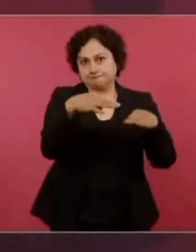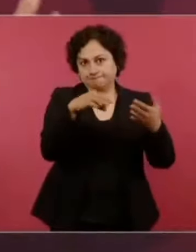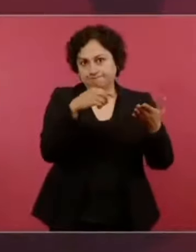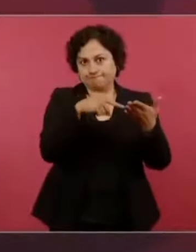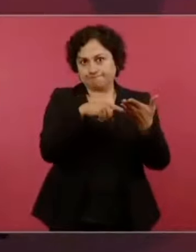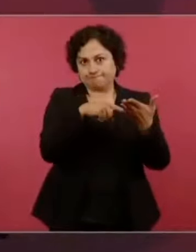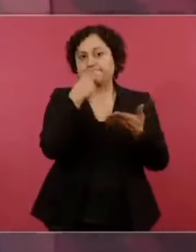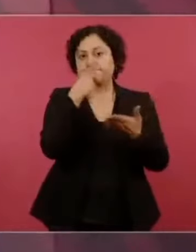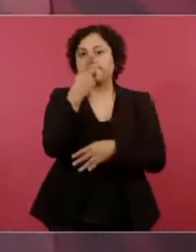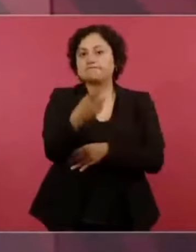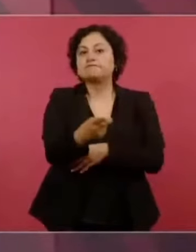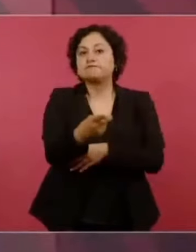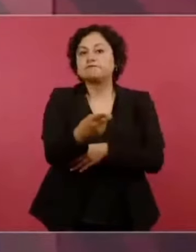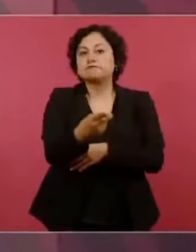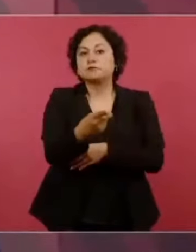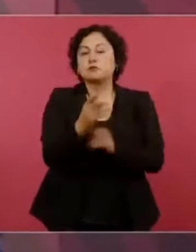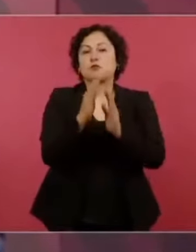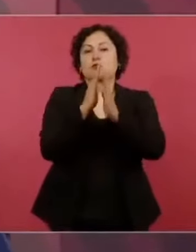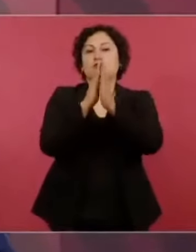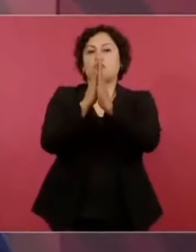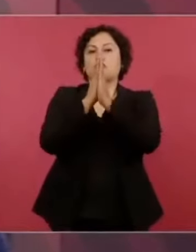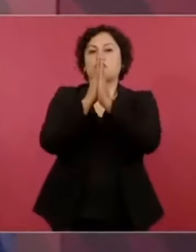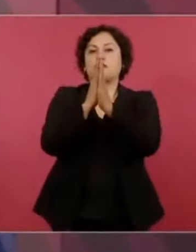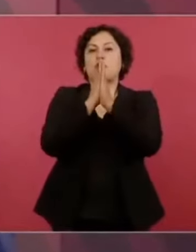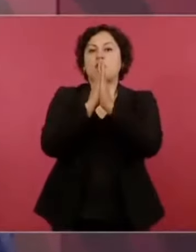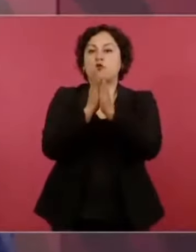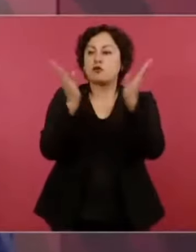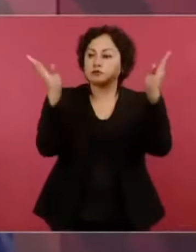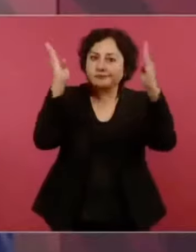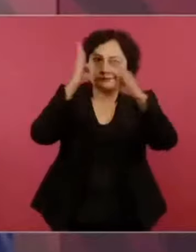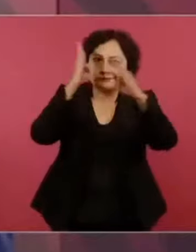se busque la reconciliación, pero sin